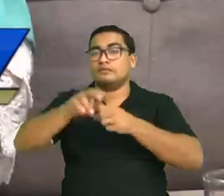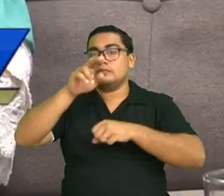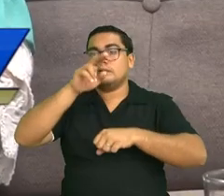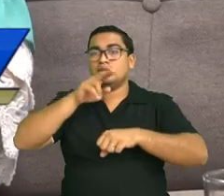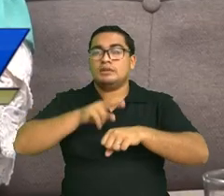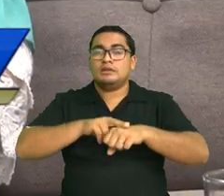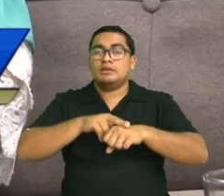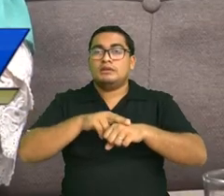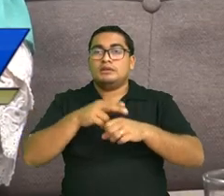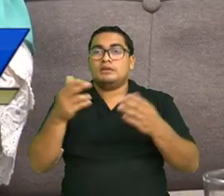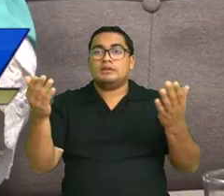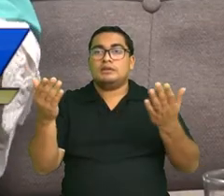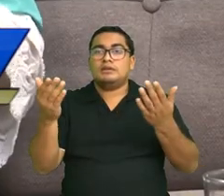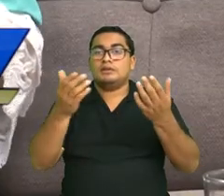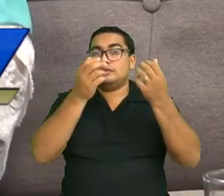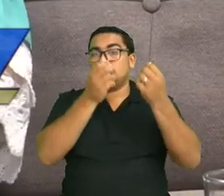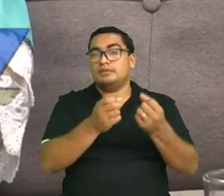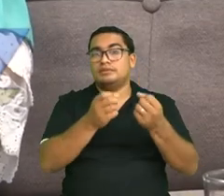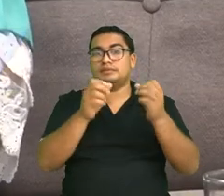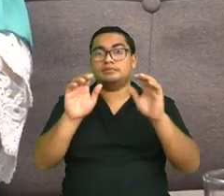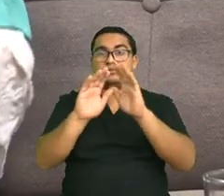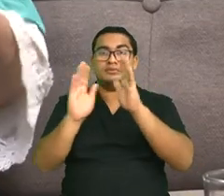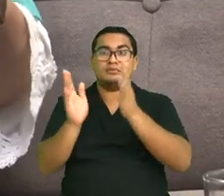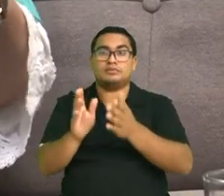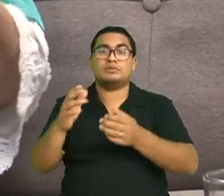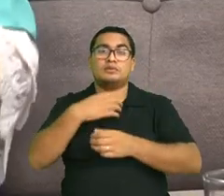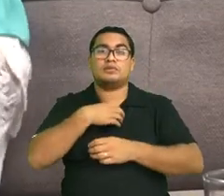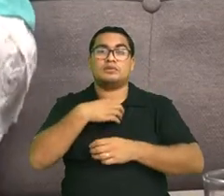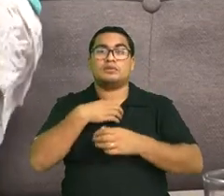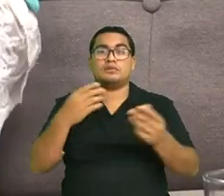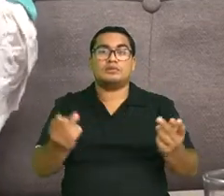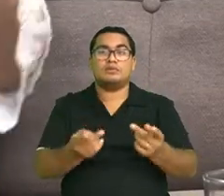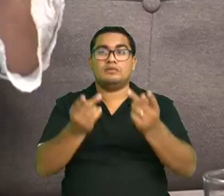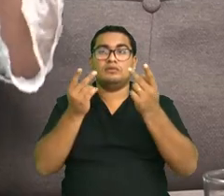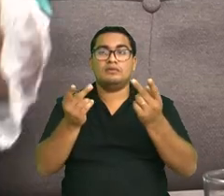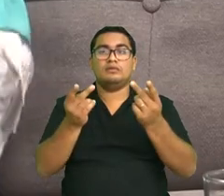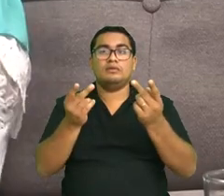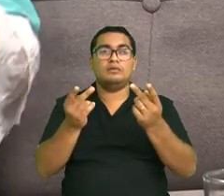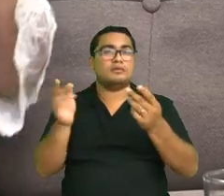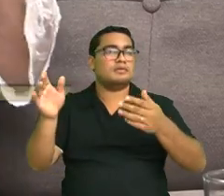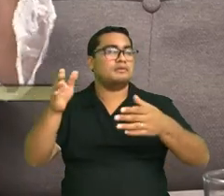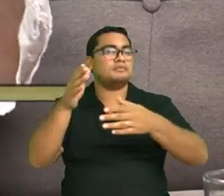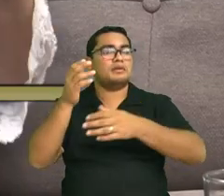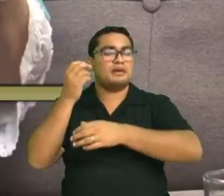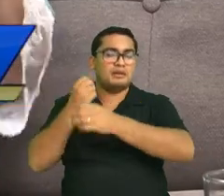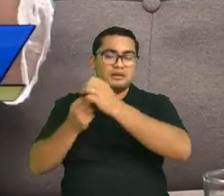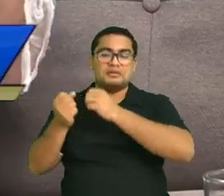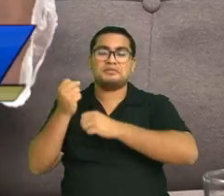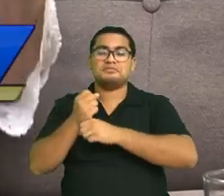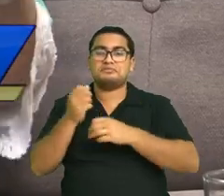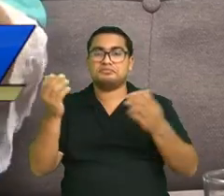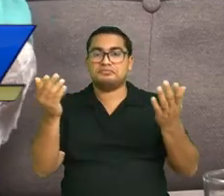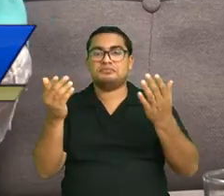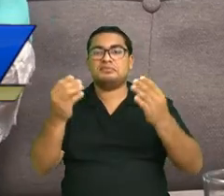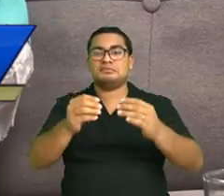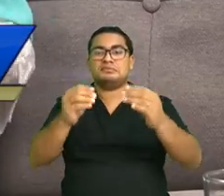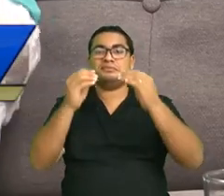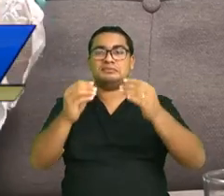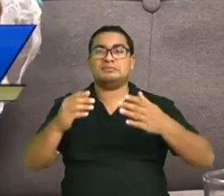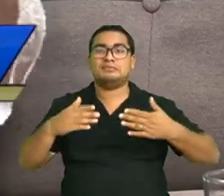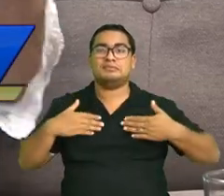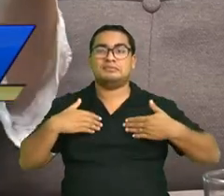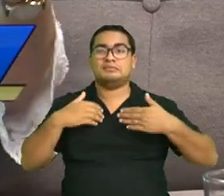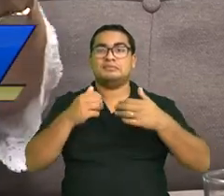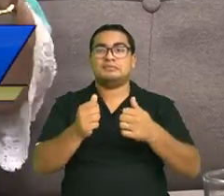a compañeros pues que han dado su vida, ¿verdad?, a lo largo de todos estos años por la educación, por la salud, por